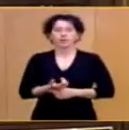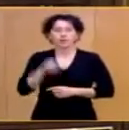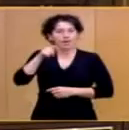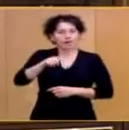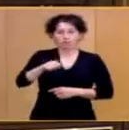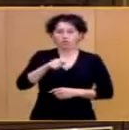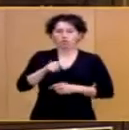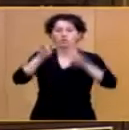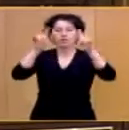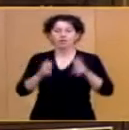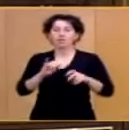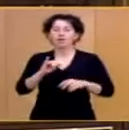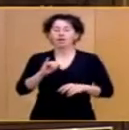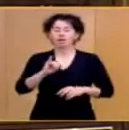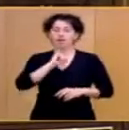claro ejemplo.